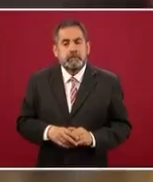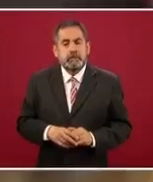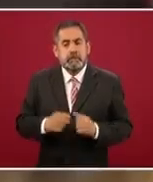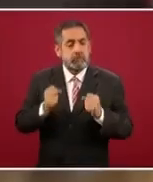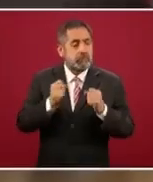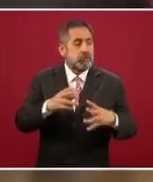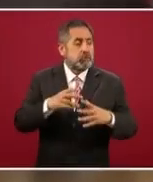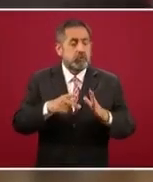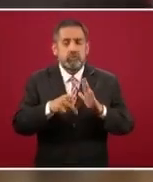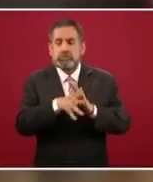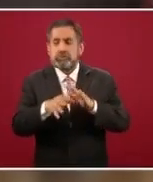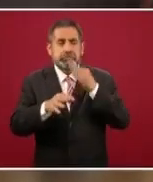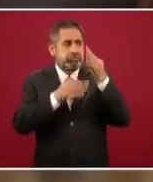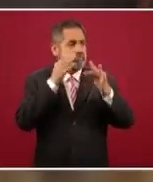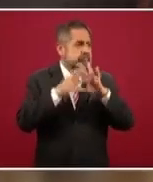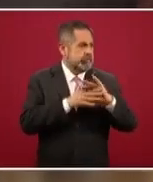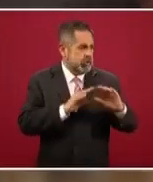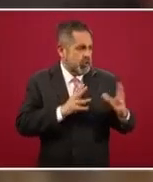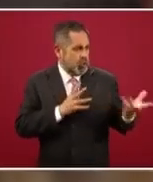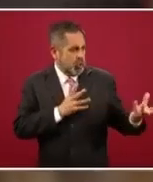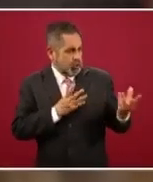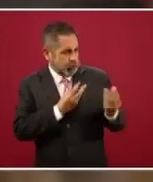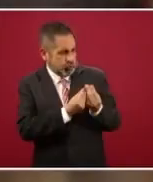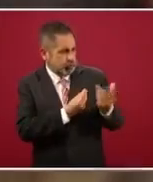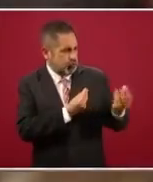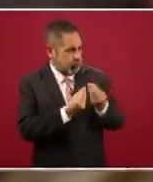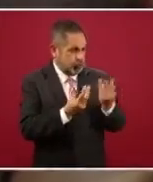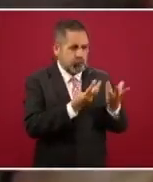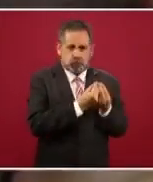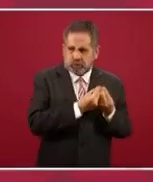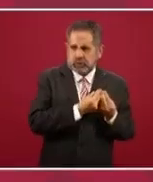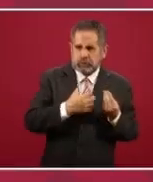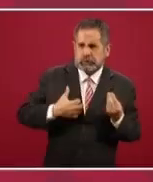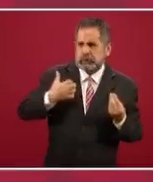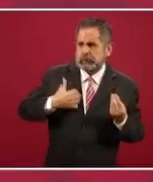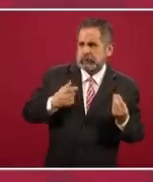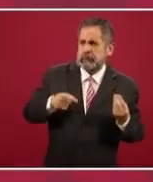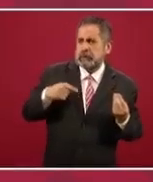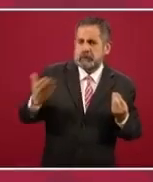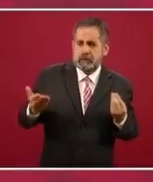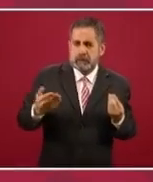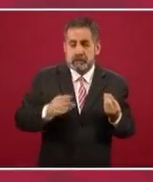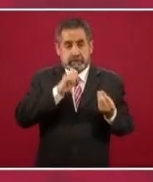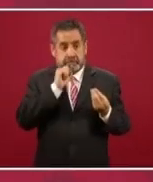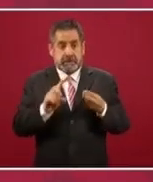varios medios de comunicación se unen y el mismo día